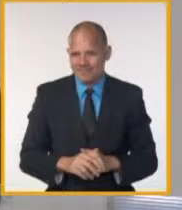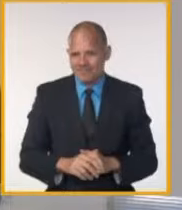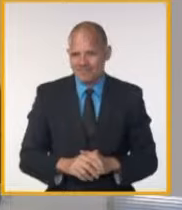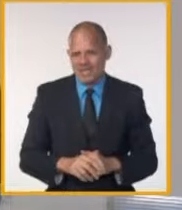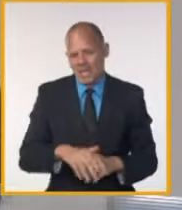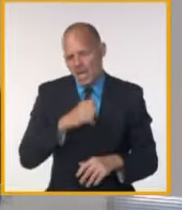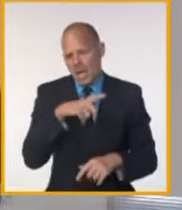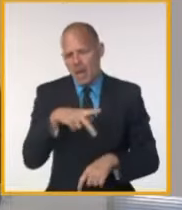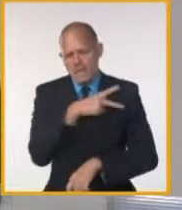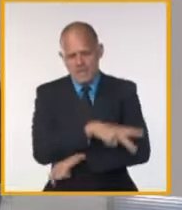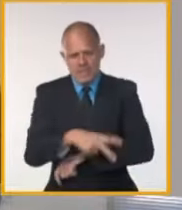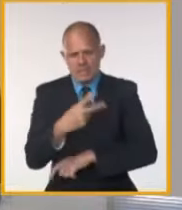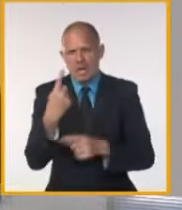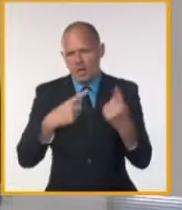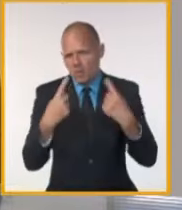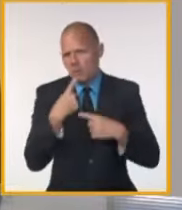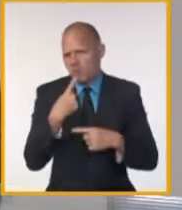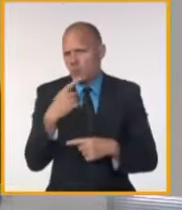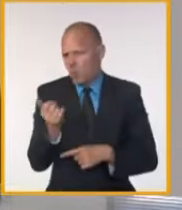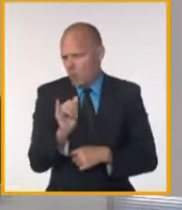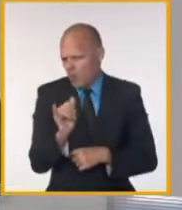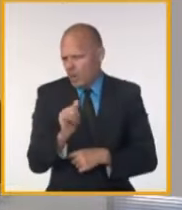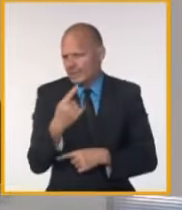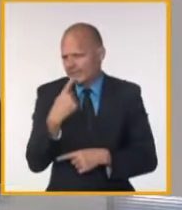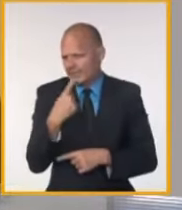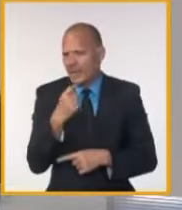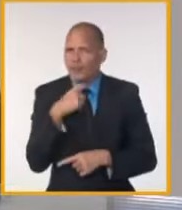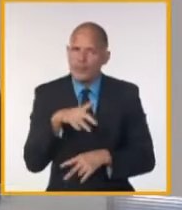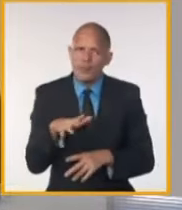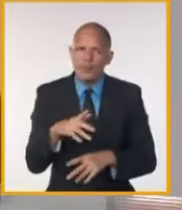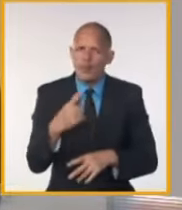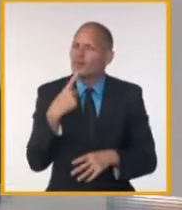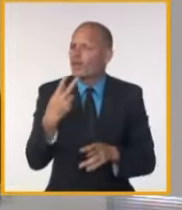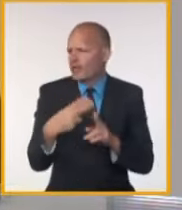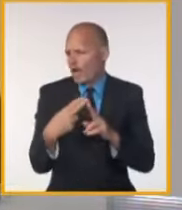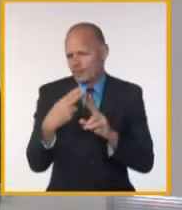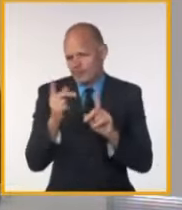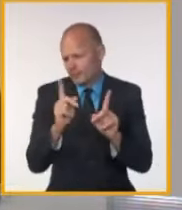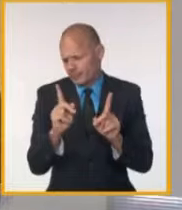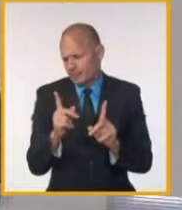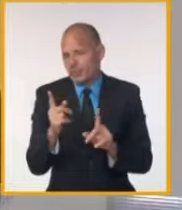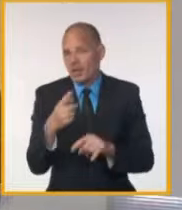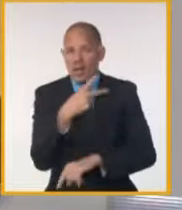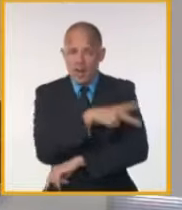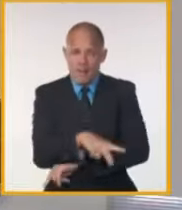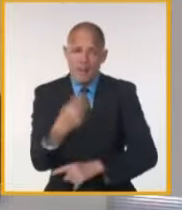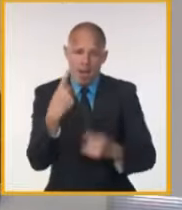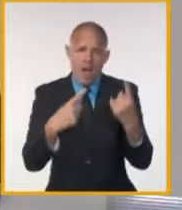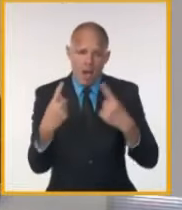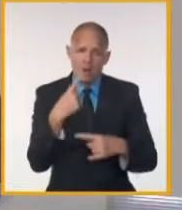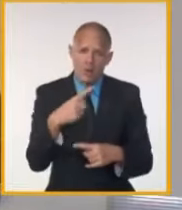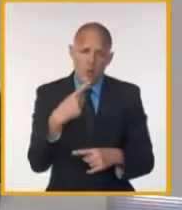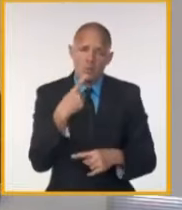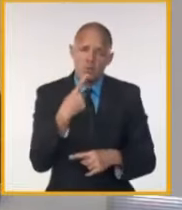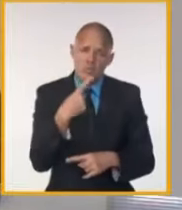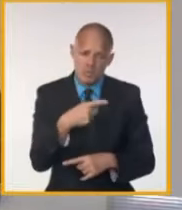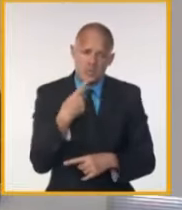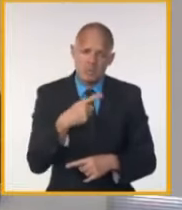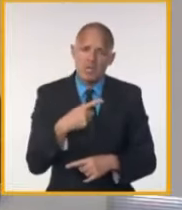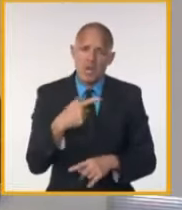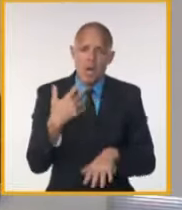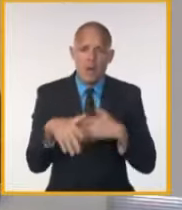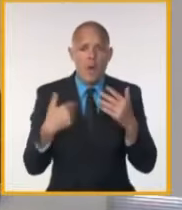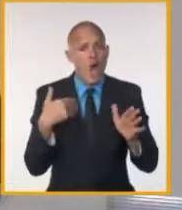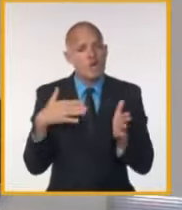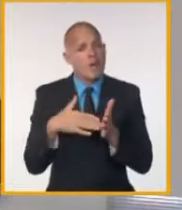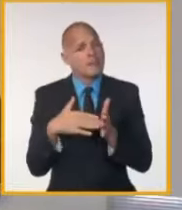momento han hecho concesiones en este tema no voy a decir qué países pero sí hay unos cuantos que han hecho concesiones en este tema para